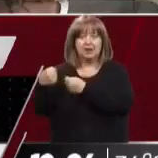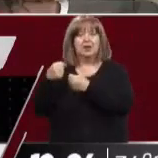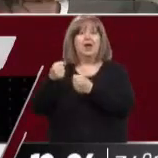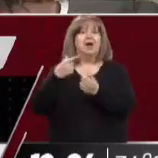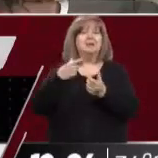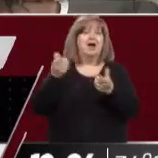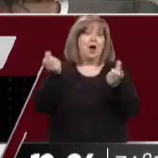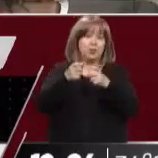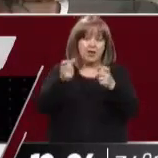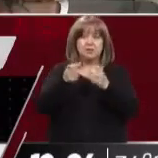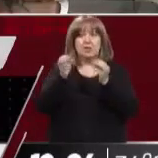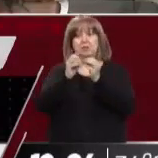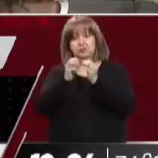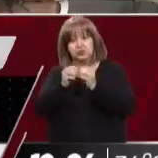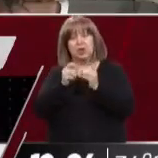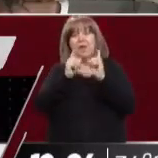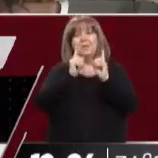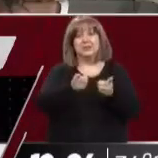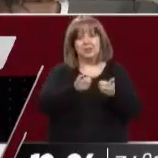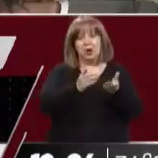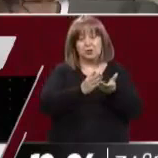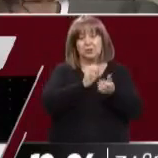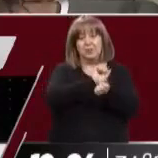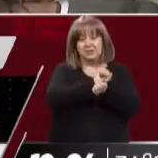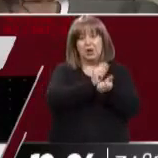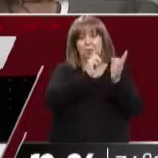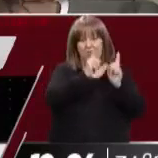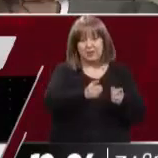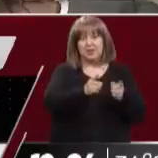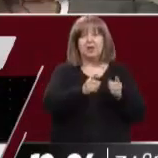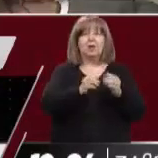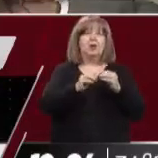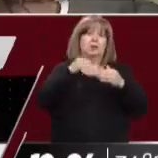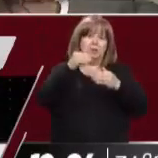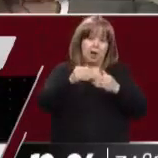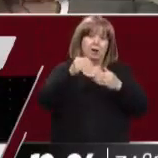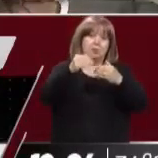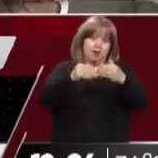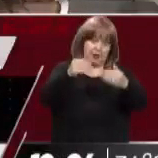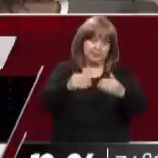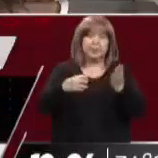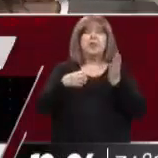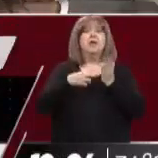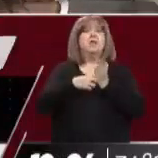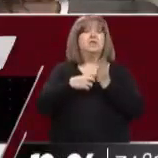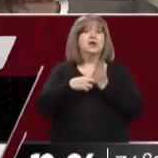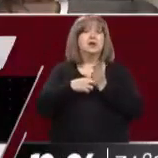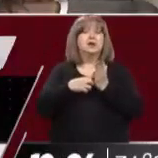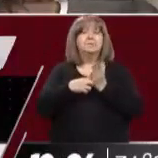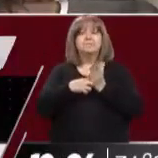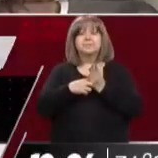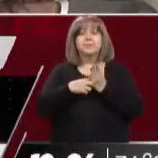las siguientes audiencias de prisión preventiva y todo lo que corresponde a este proceso judicial. El fiscal daba cuenta acerca